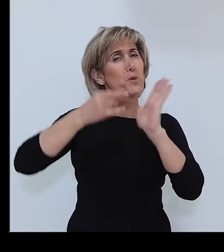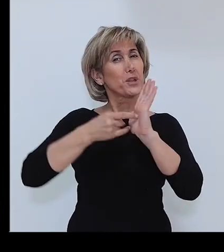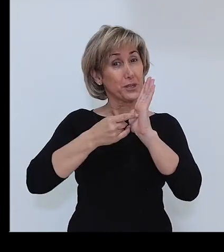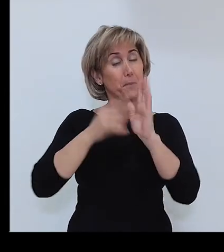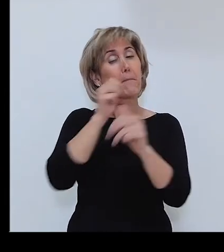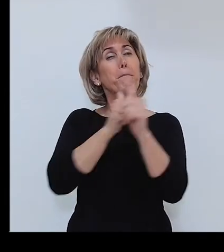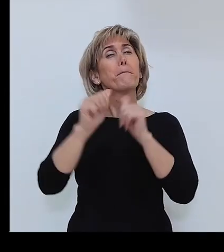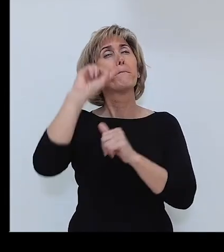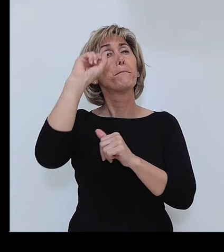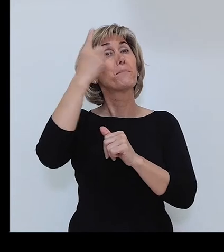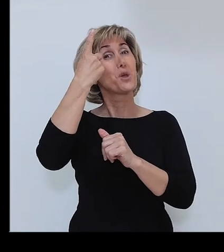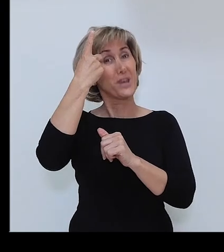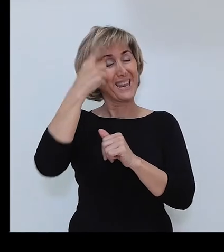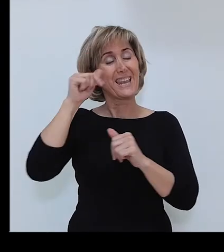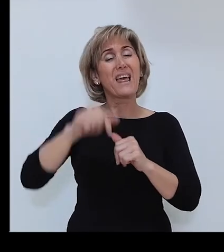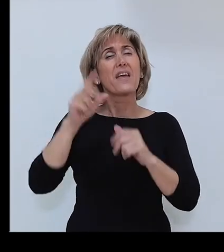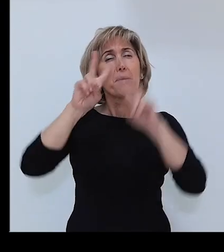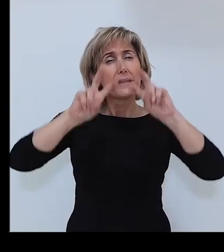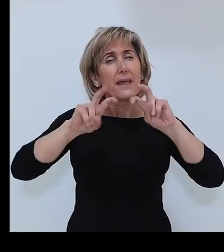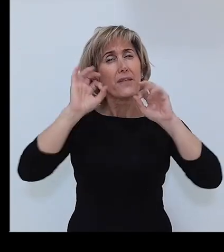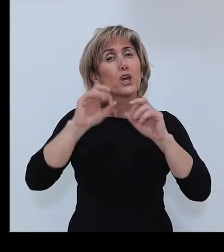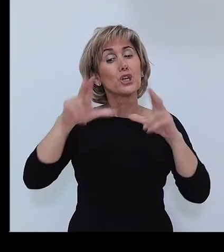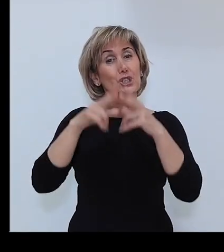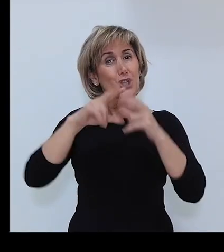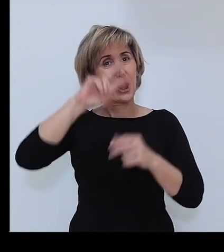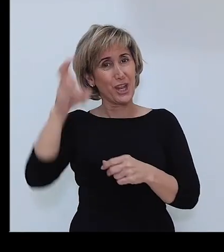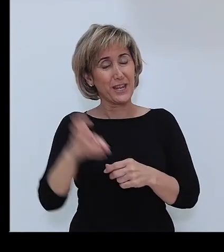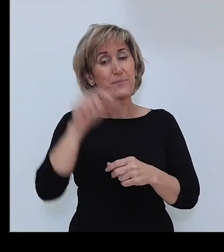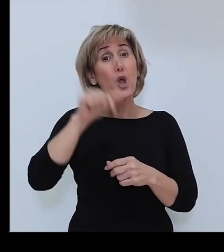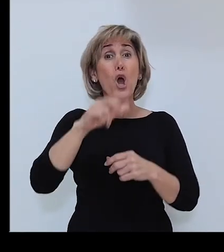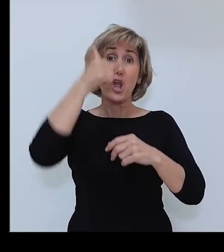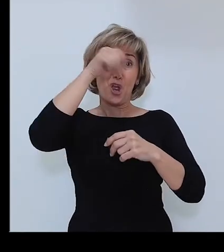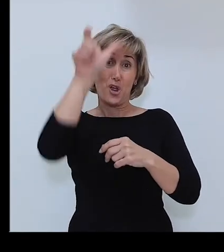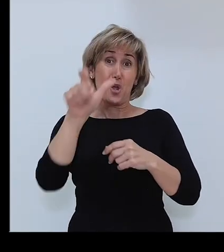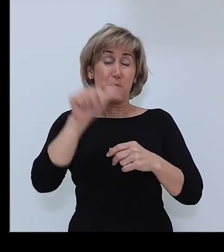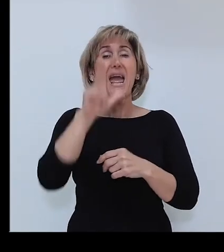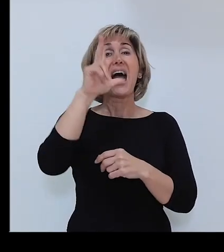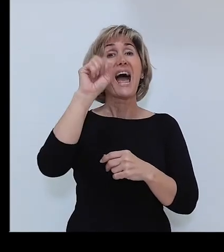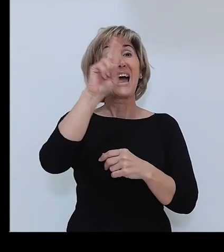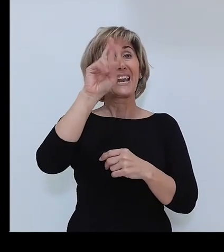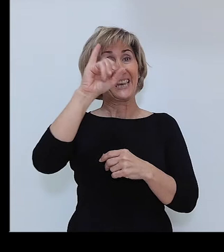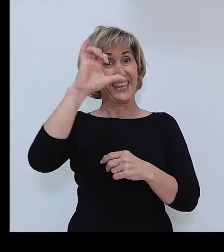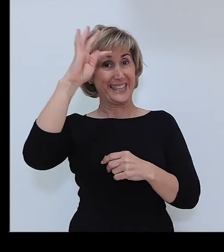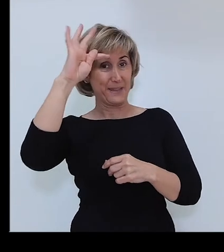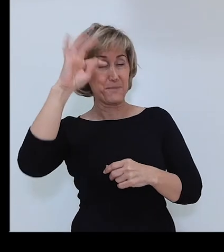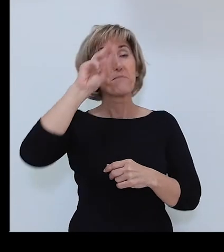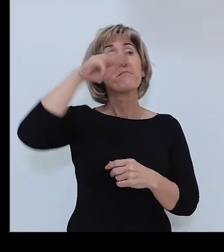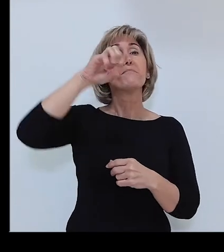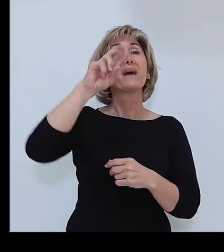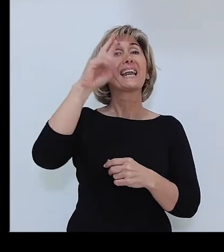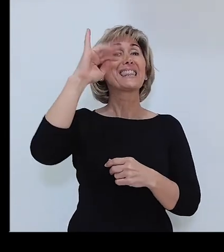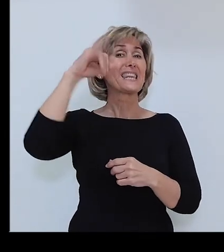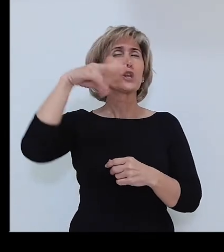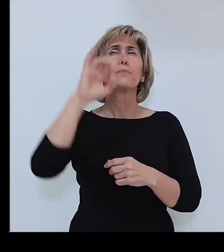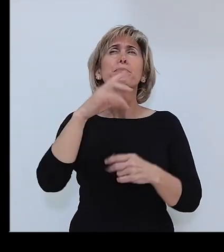Pioneras y Fundadoras de la Sociología. Hoy comenzamos con Harriet Martineau y desde un punto de vista